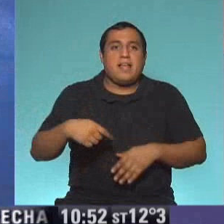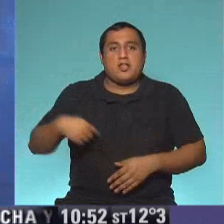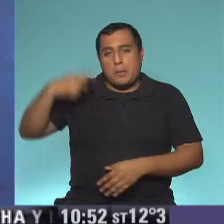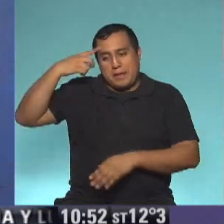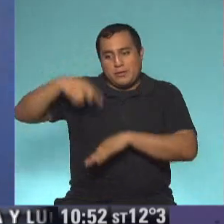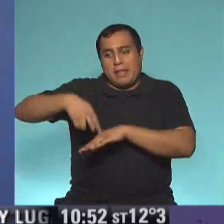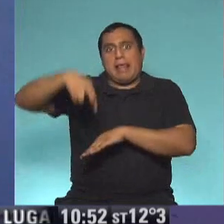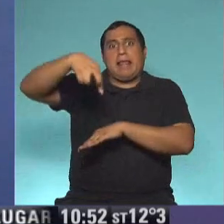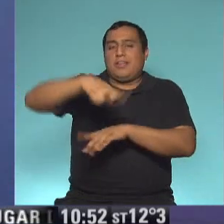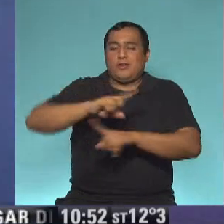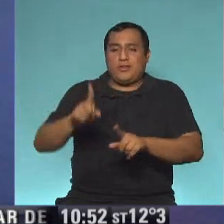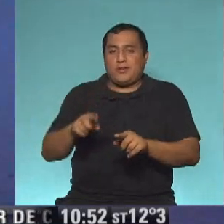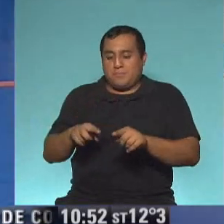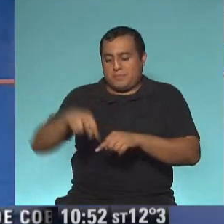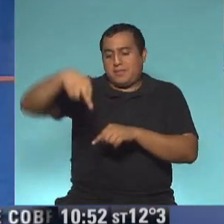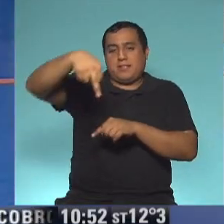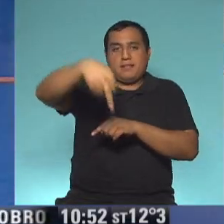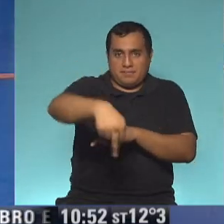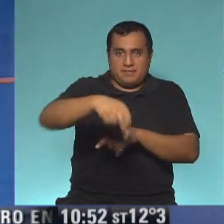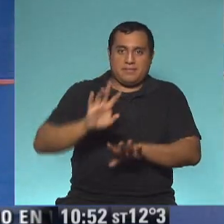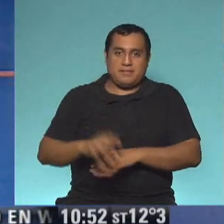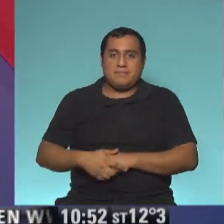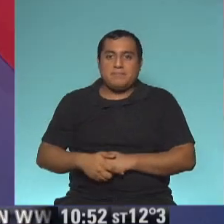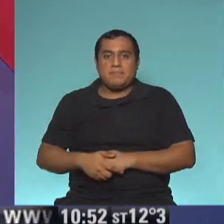accidente. ¿Listo? Va. ¿Cómo me ven